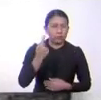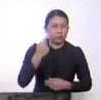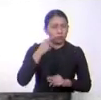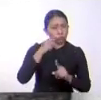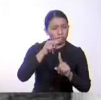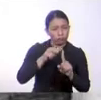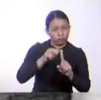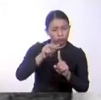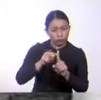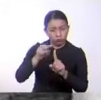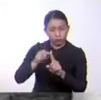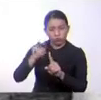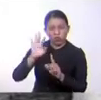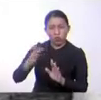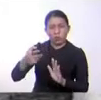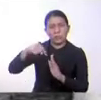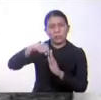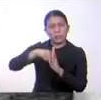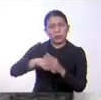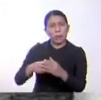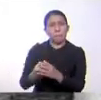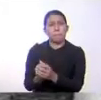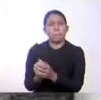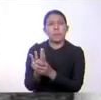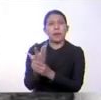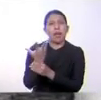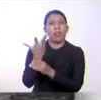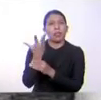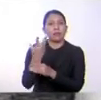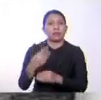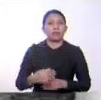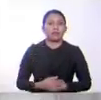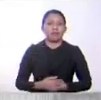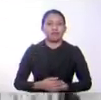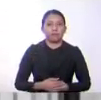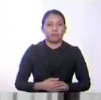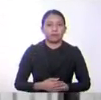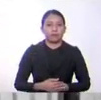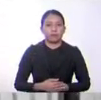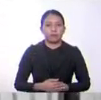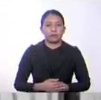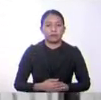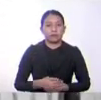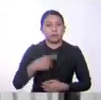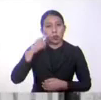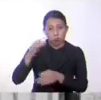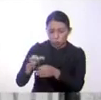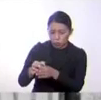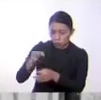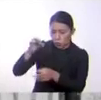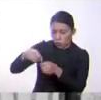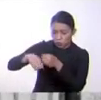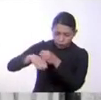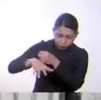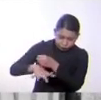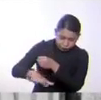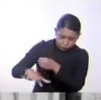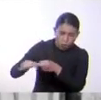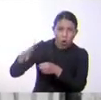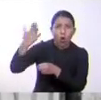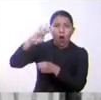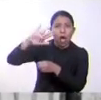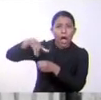para la estructura de casi todos los órganos conocidos de las plantas: tallos, raíces, hojas y